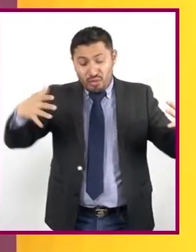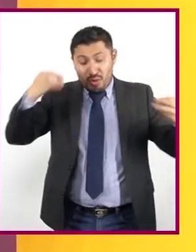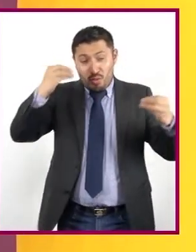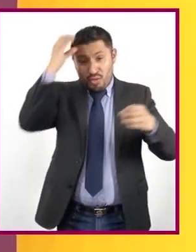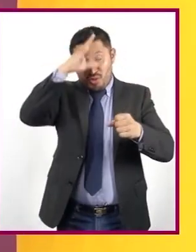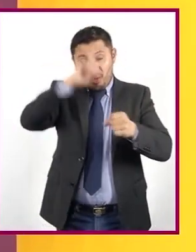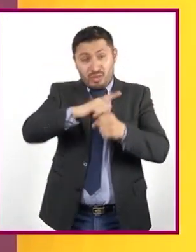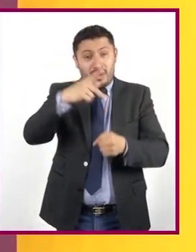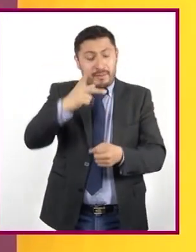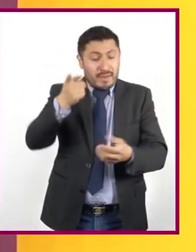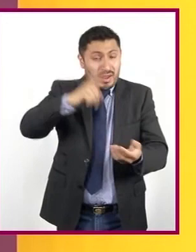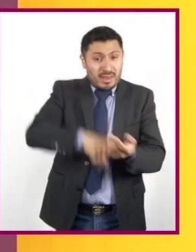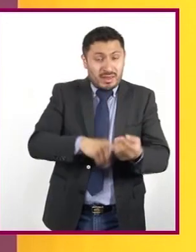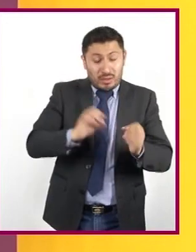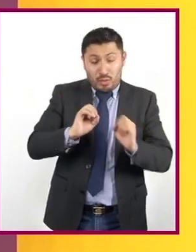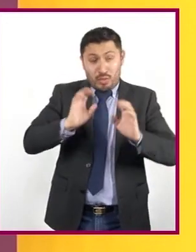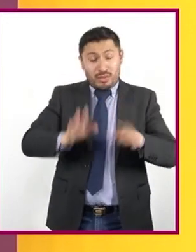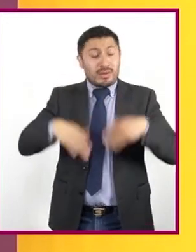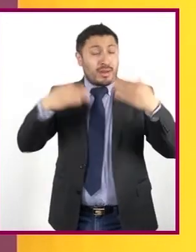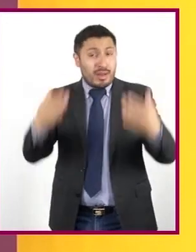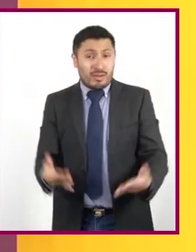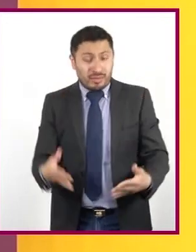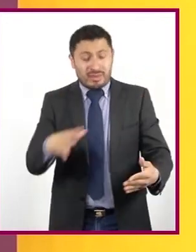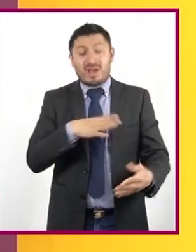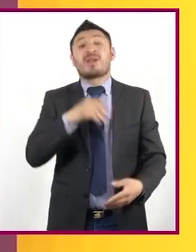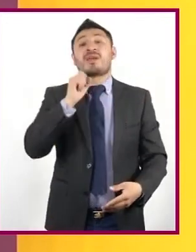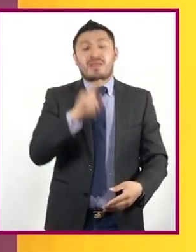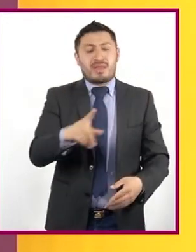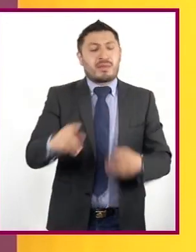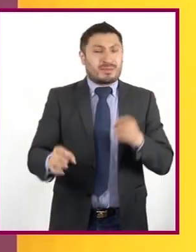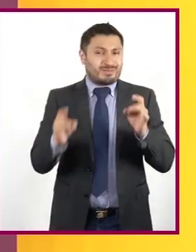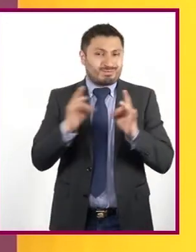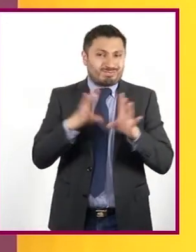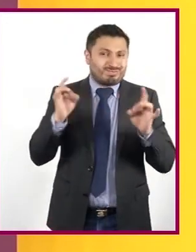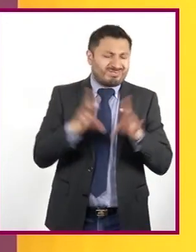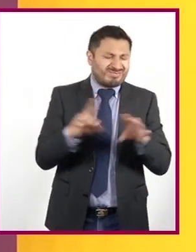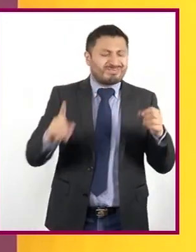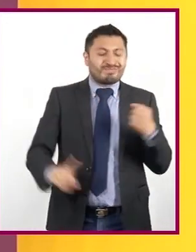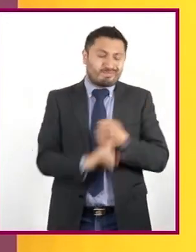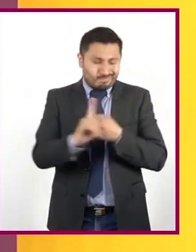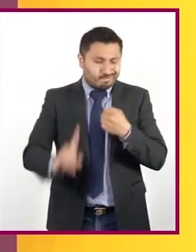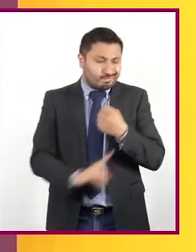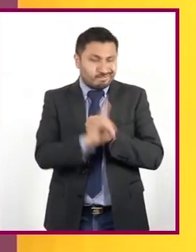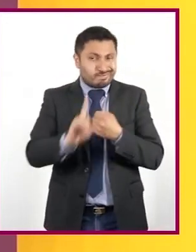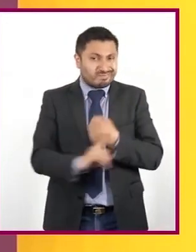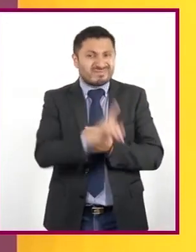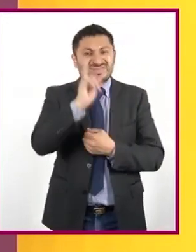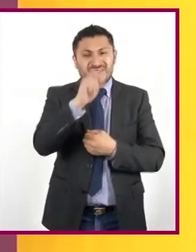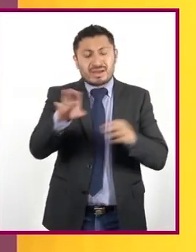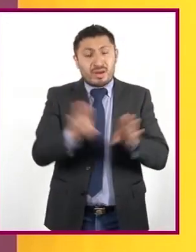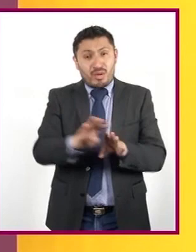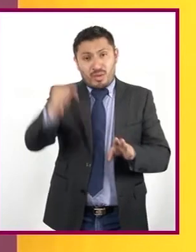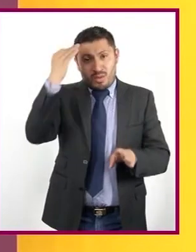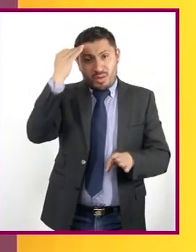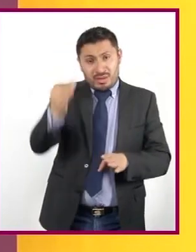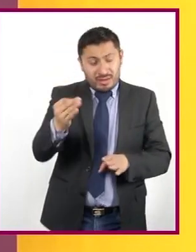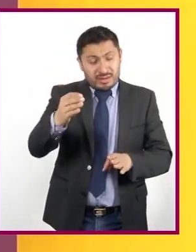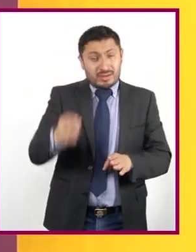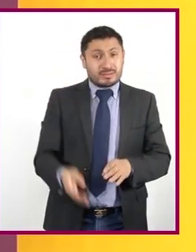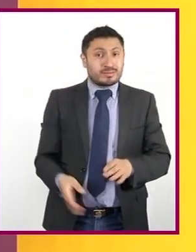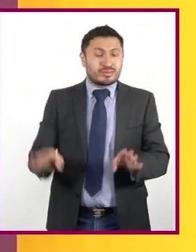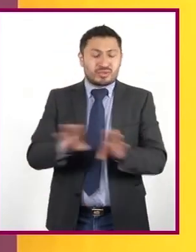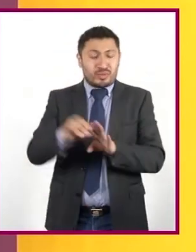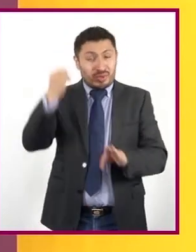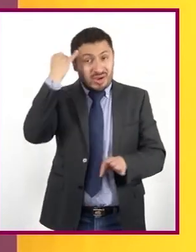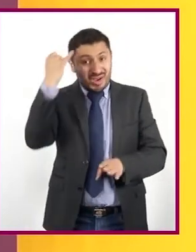de las sociedades o al exterior, también se han presentado situaciones de conflicto. Se trata de momentos en los que por